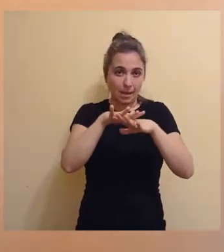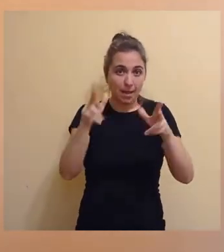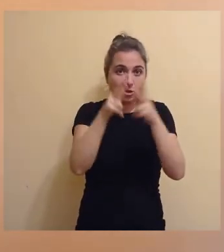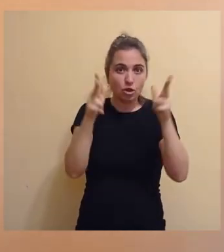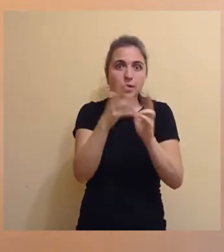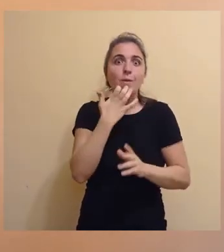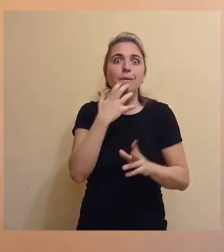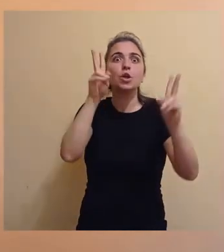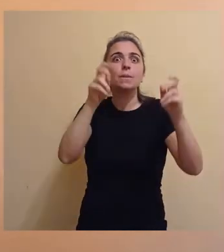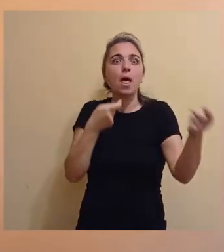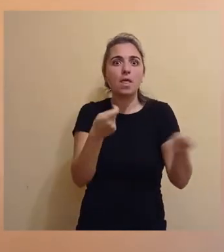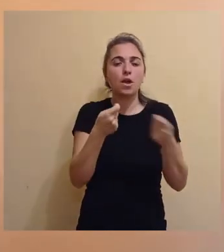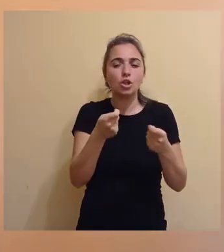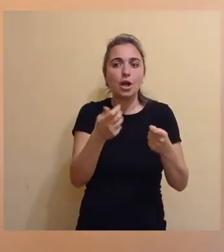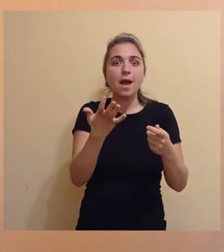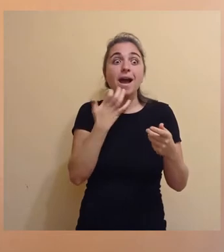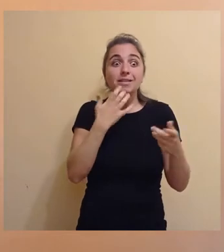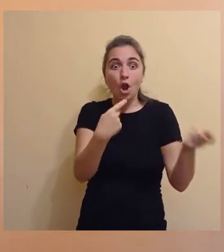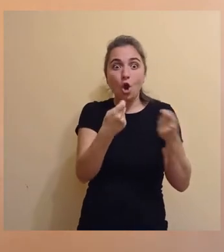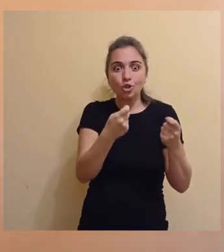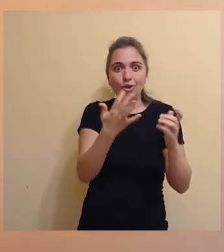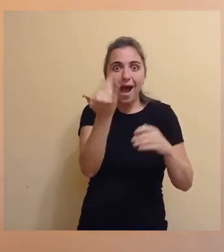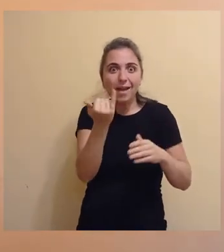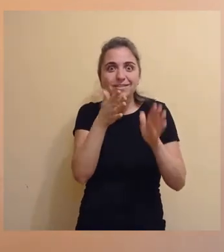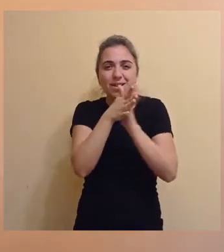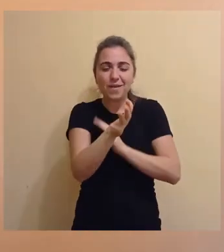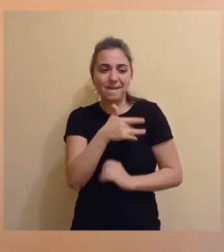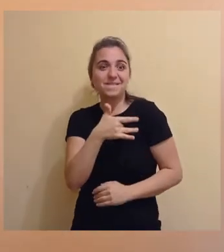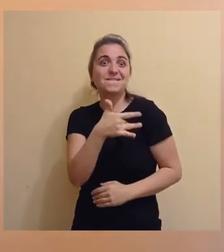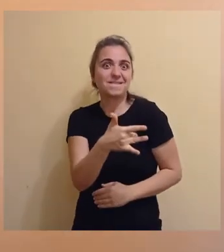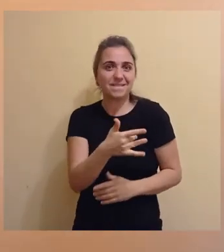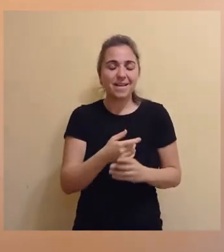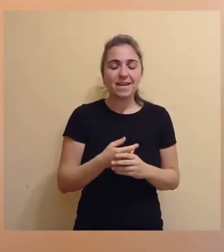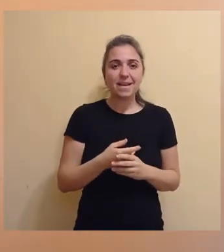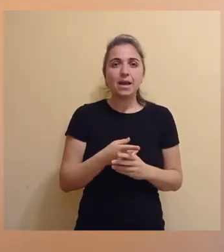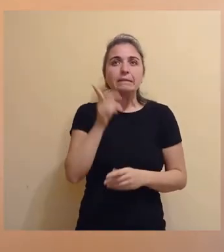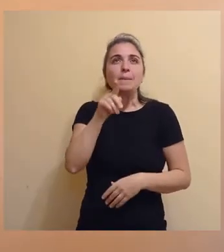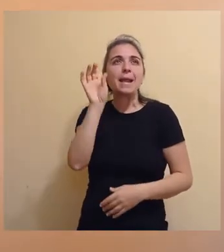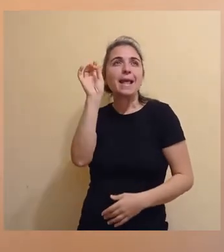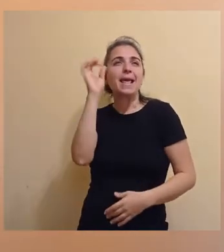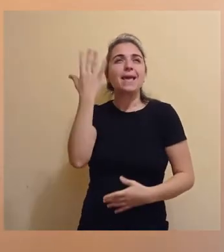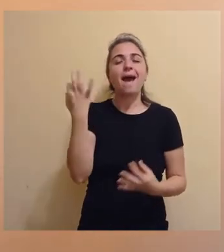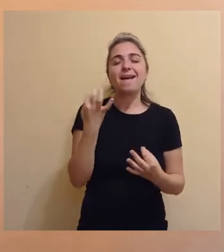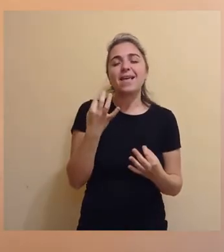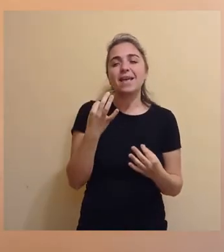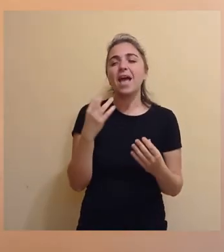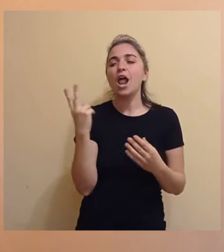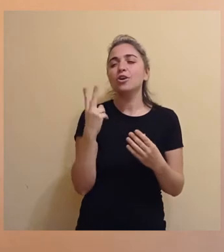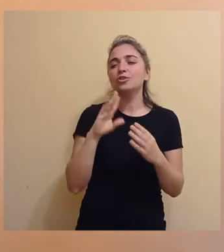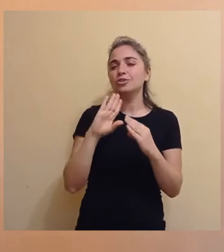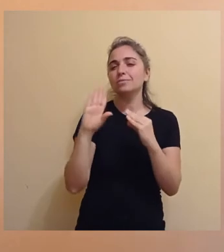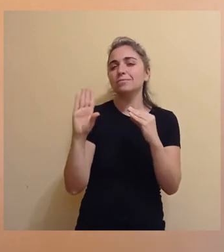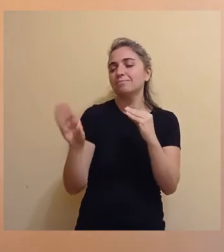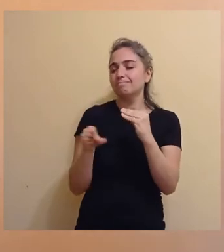Como puede ser el tema del control, ¿no? Es que si me controla es que me quiere, ¿no? Esa idea de la complementariedad,